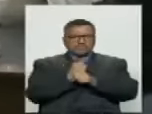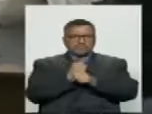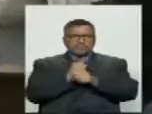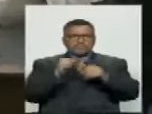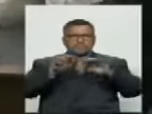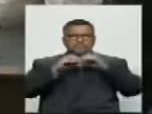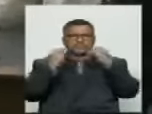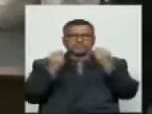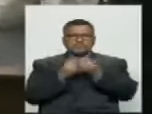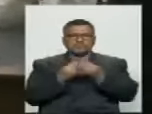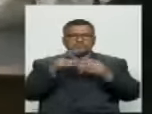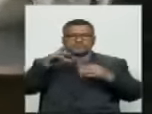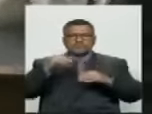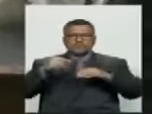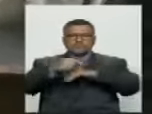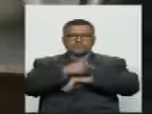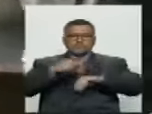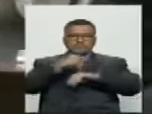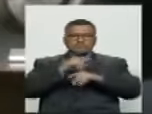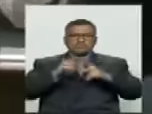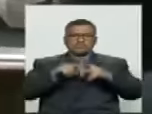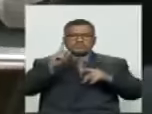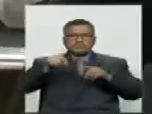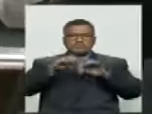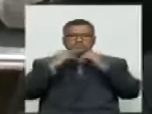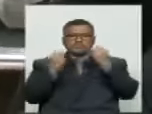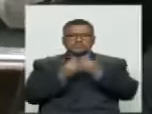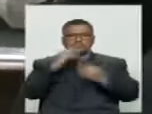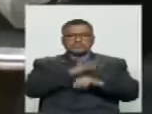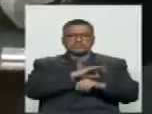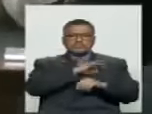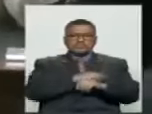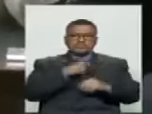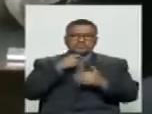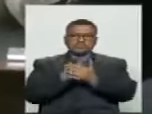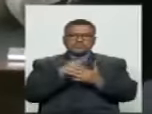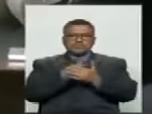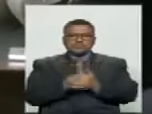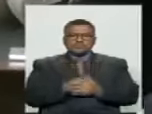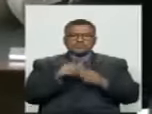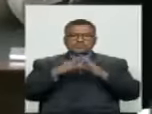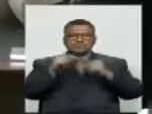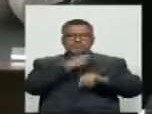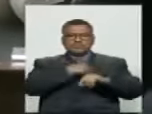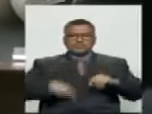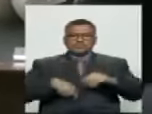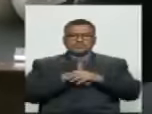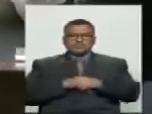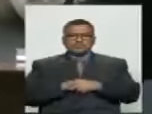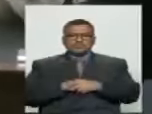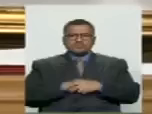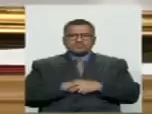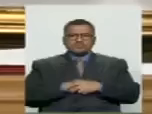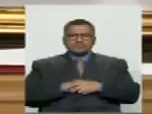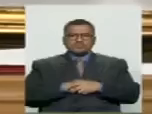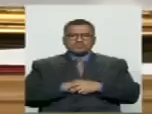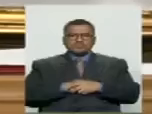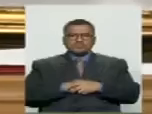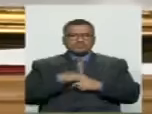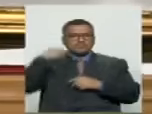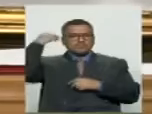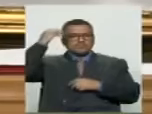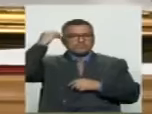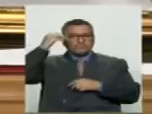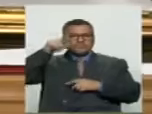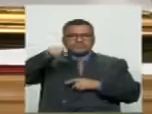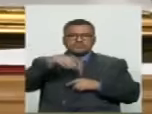las organizaciones no gubernamentales y organizaciones sociales sin fines de lucro. Es todo, ciudadano presidente. En